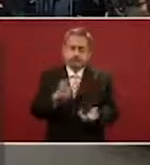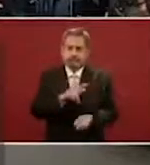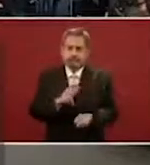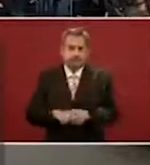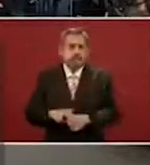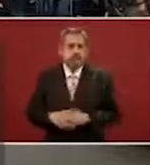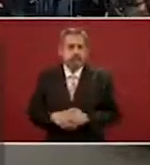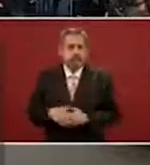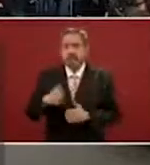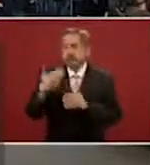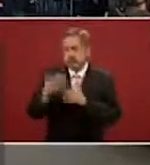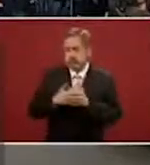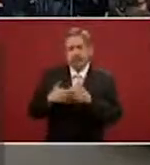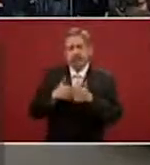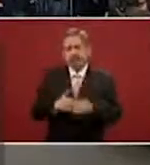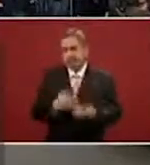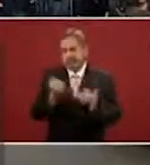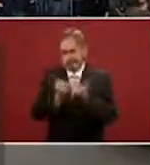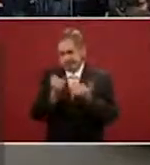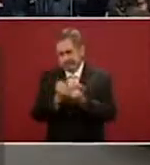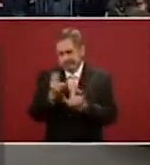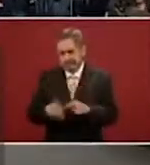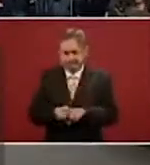Y va a continuar